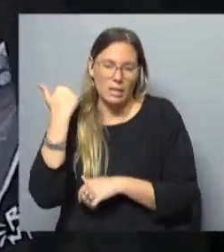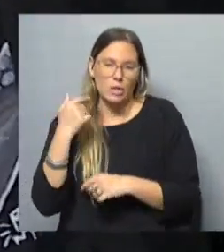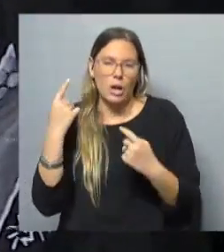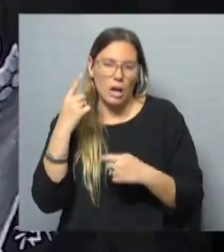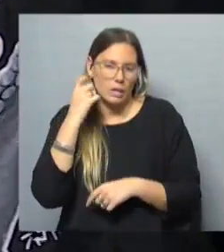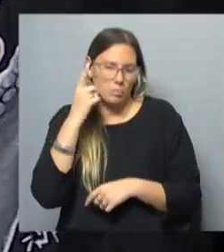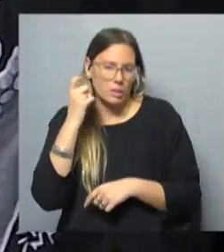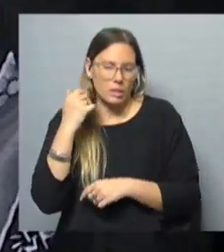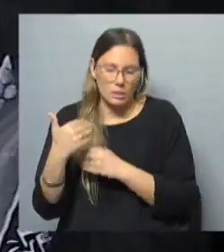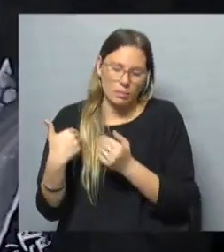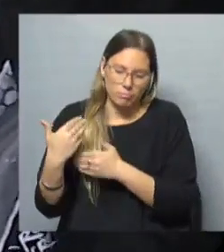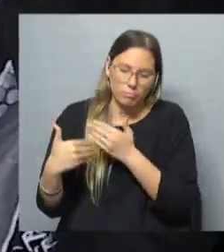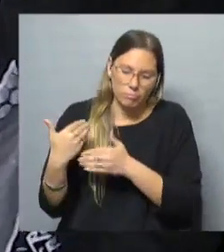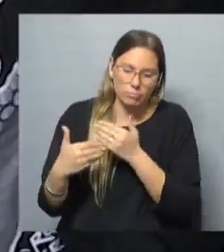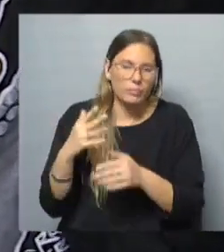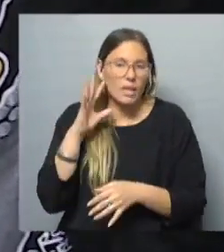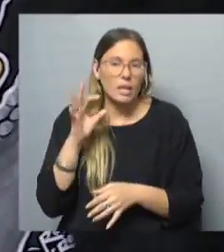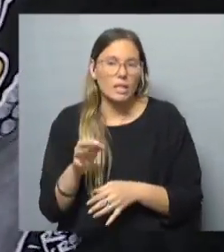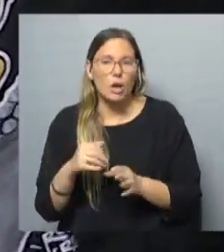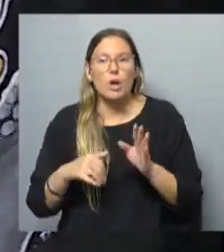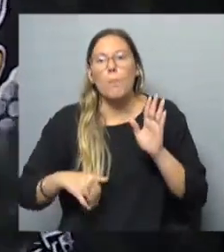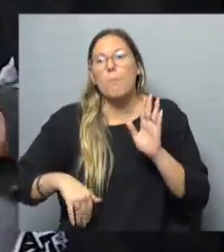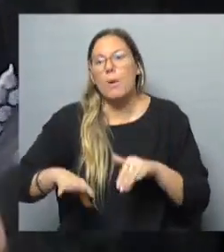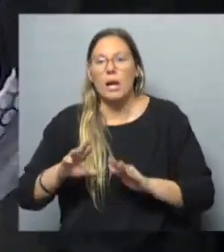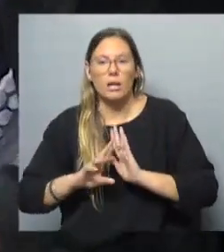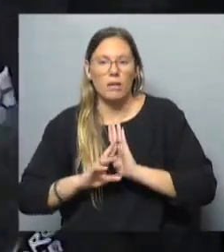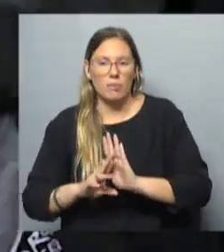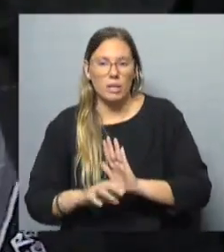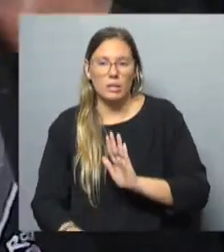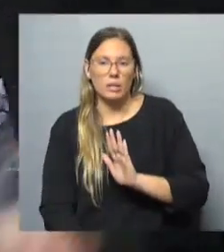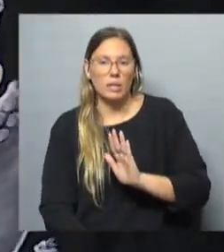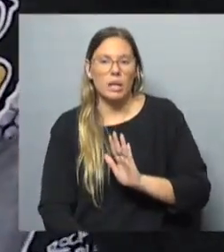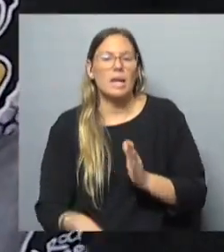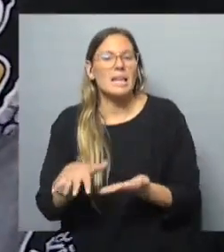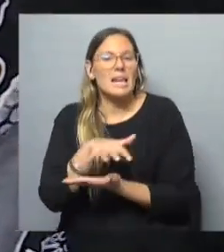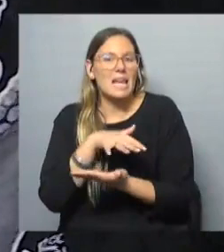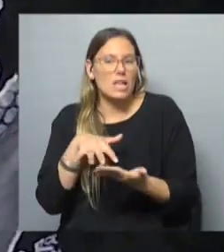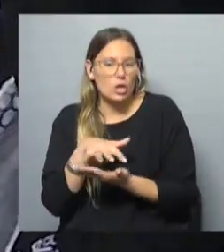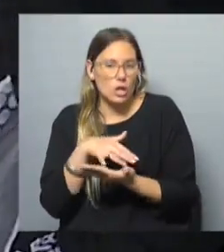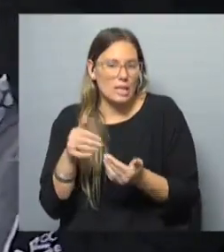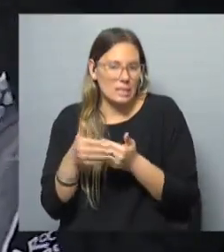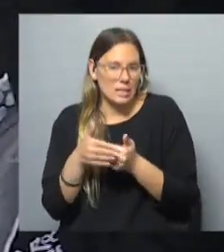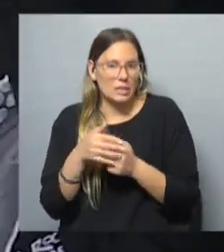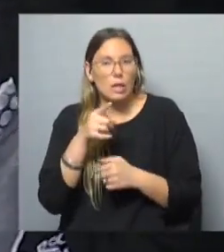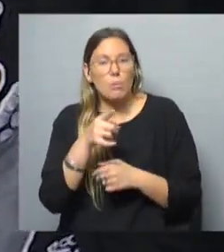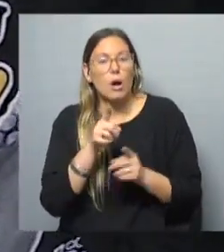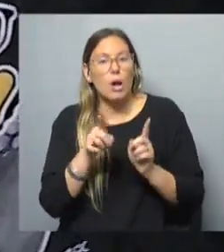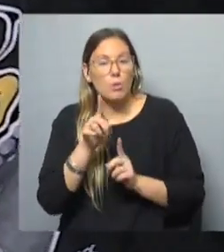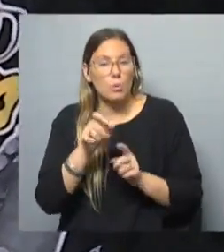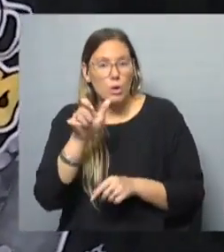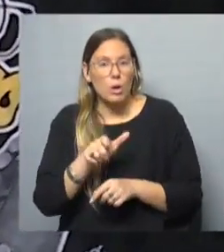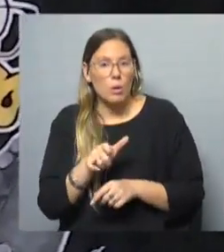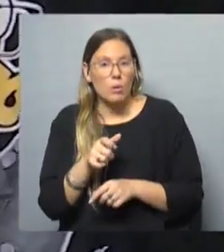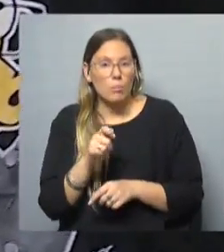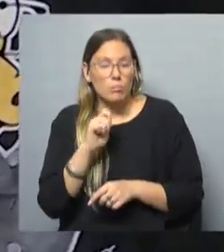en carrera. Y creo que esos son los máximos referentes, al menos a nivel regional, por la vuelta de acá. ¿Vos hay alguien que te guste así en